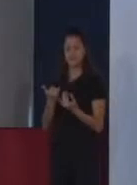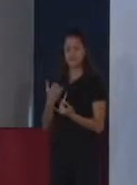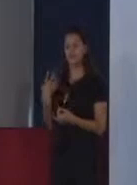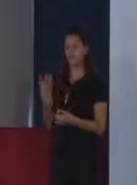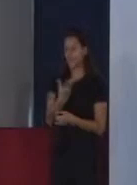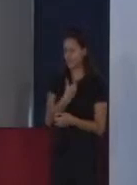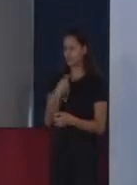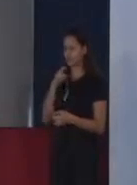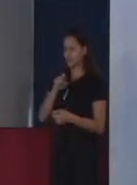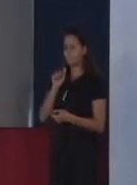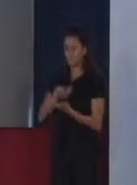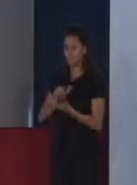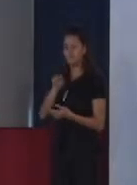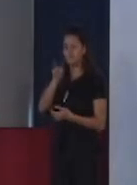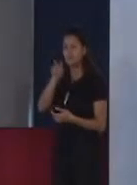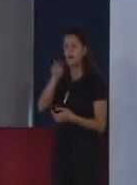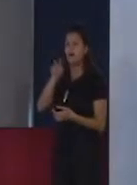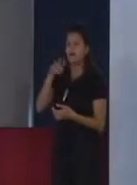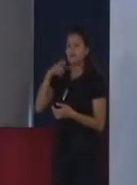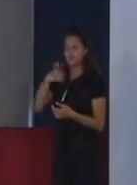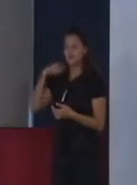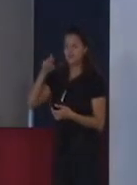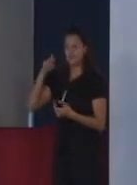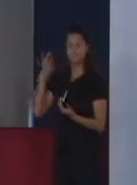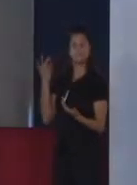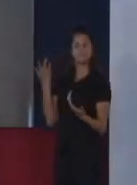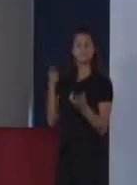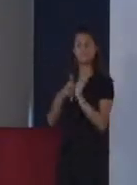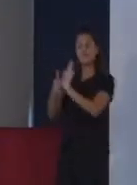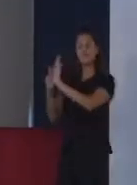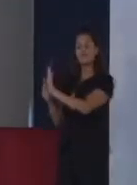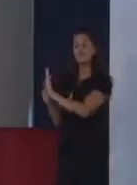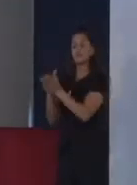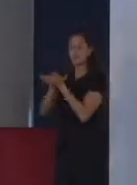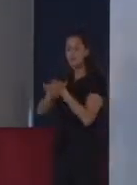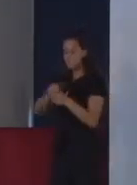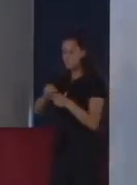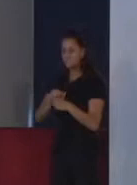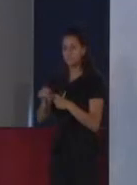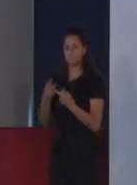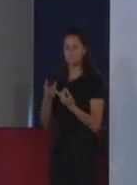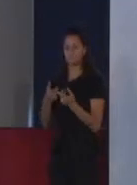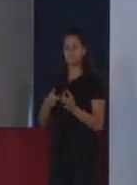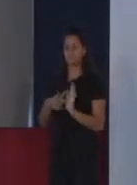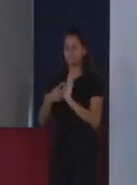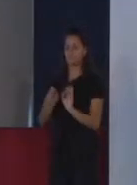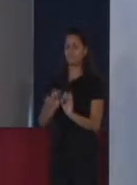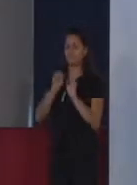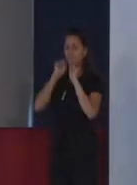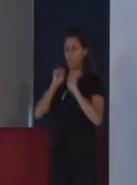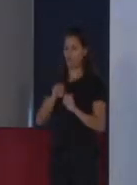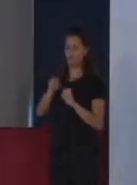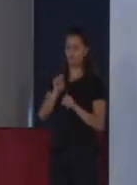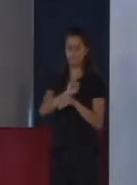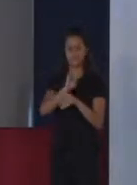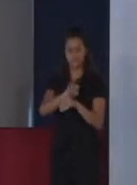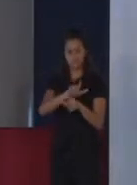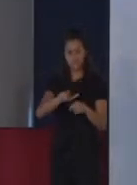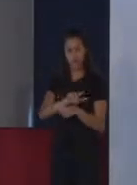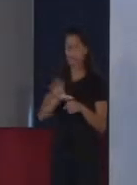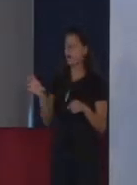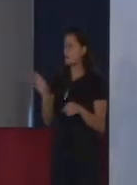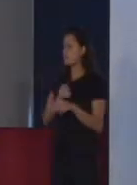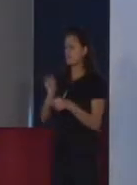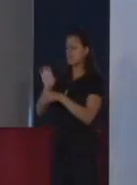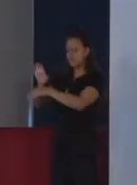que hacernos visibles. Entonces, este ejercicio de empoderar a las instituciones locales, a las instituciones, todas las